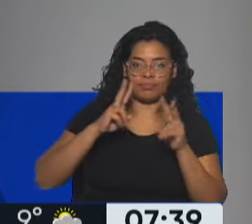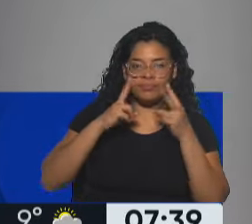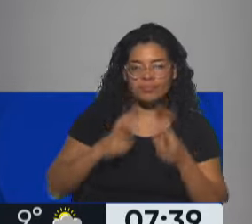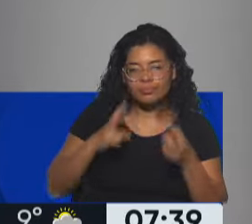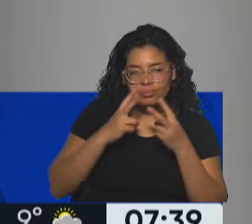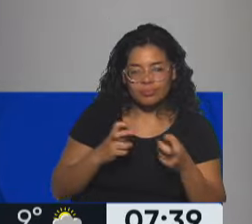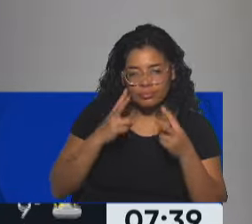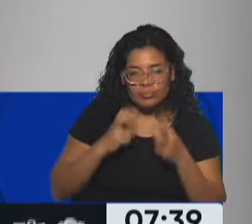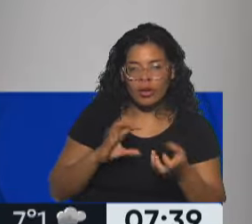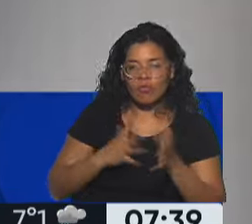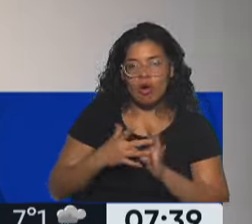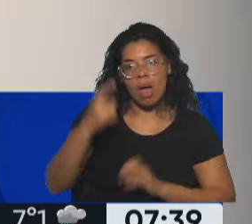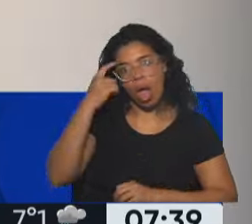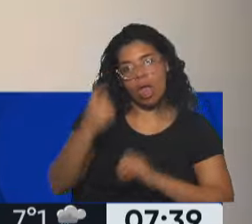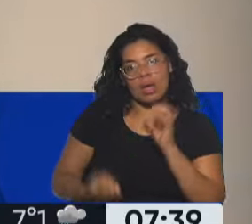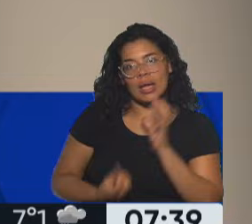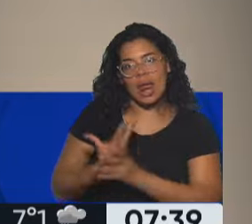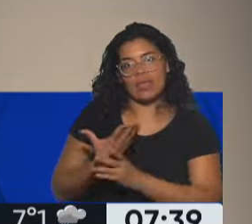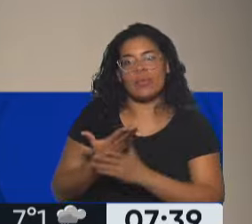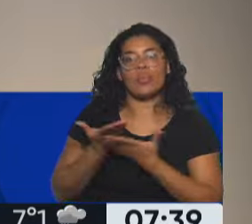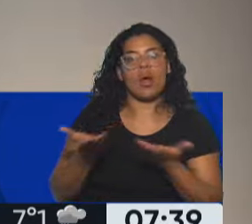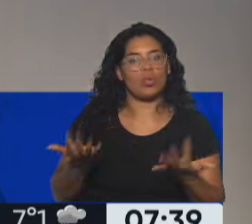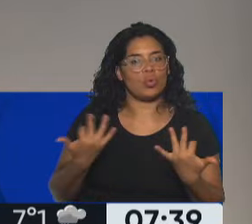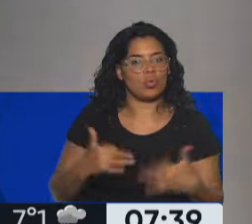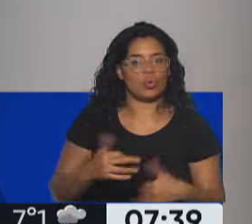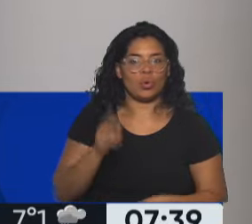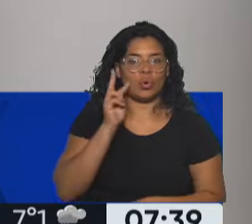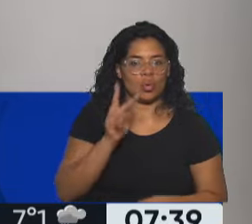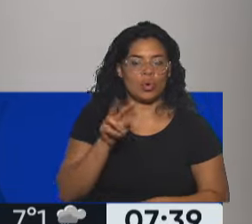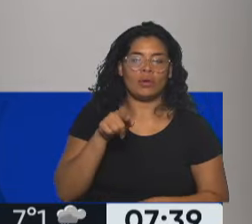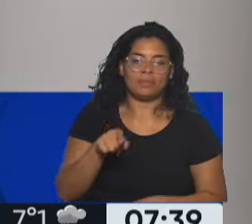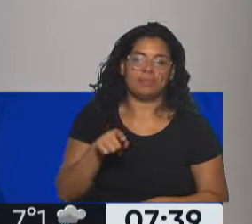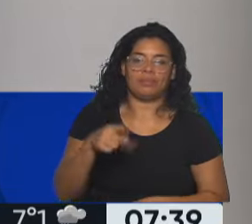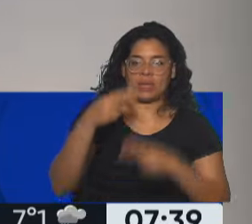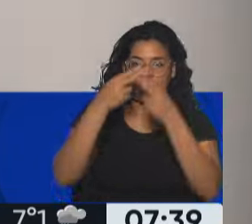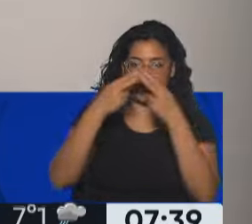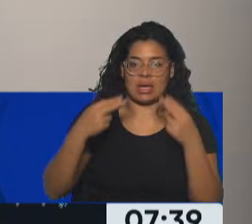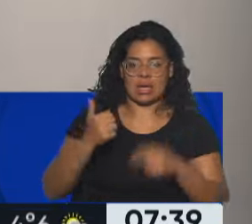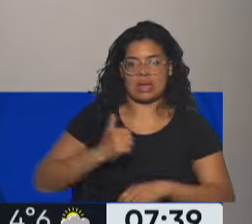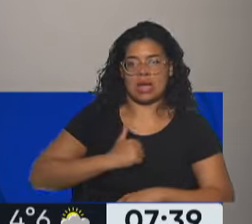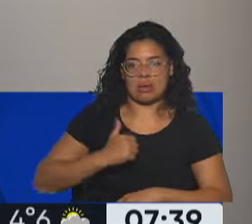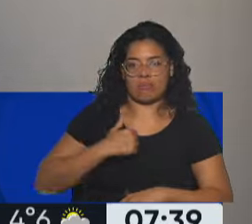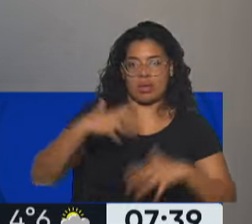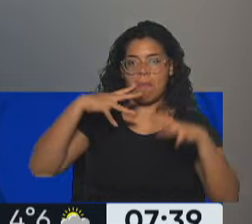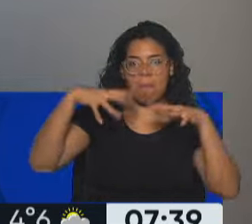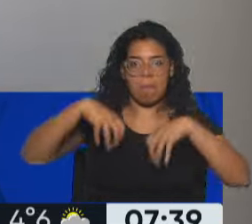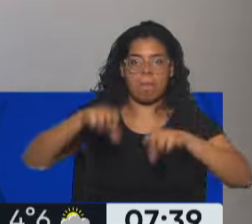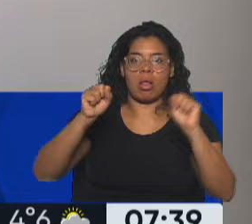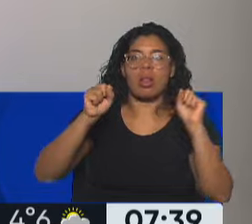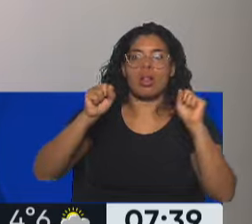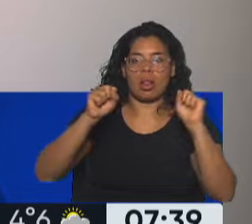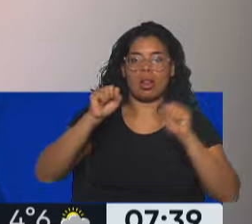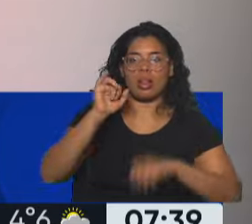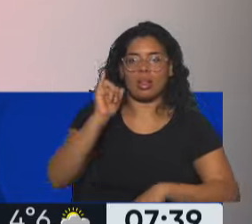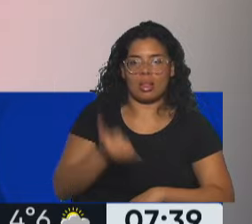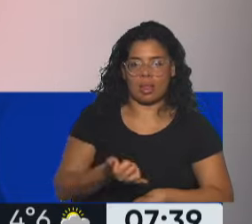creatividad, a veces pasa. Y bueno, en este caso puntual, los gendarmes lograron desbaratar este tráfico.